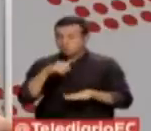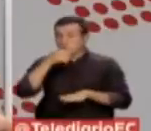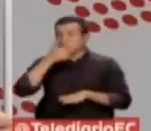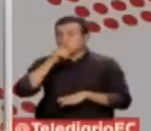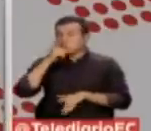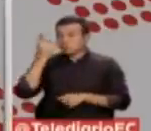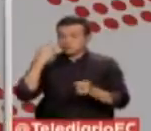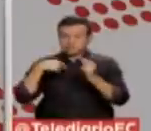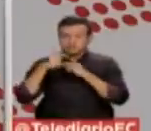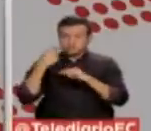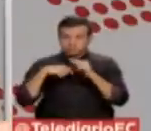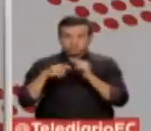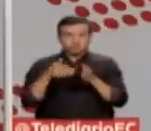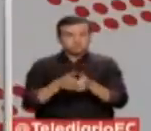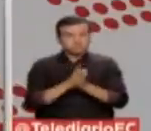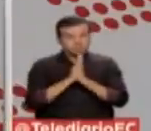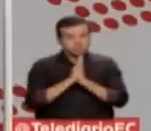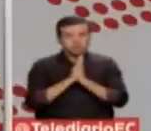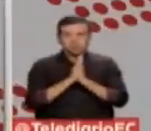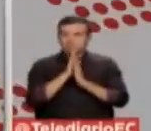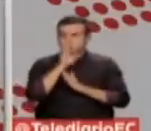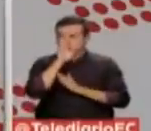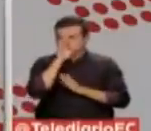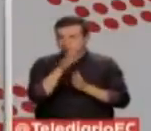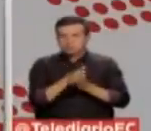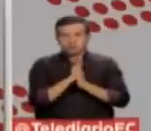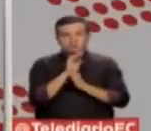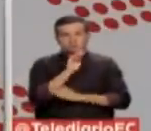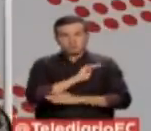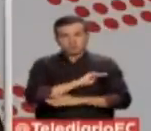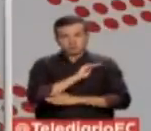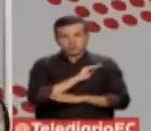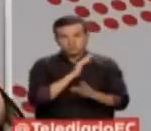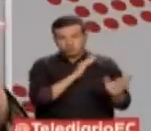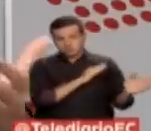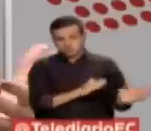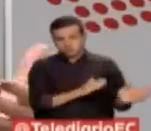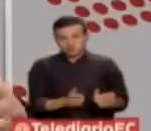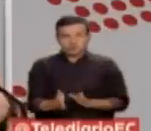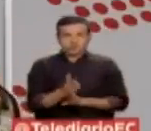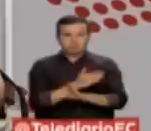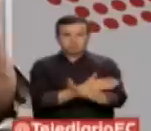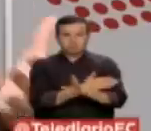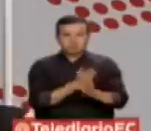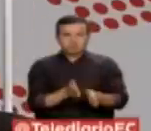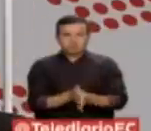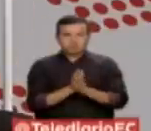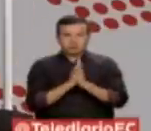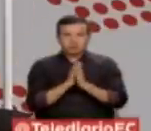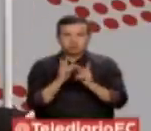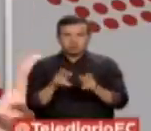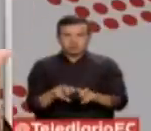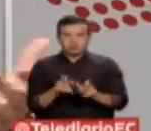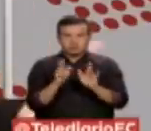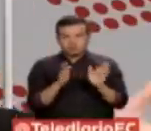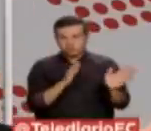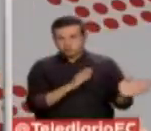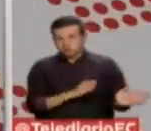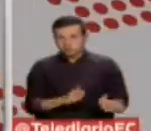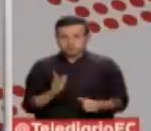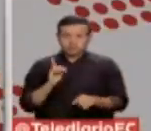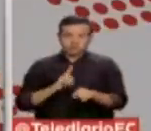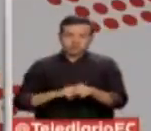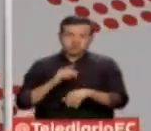alcohólicas el pedido que hacemos todo el tiempo a los municipios de anticipar de solicitar los permisos con el